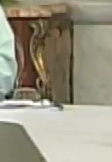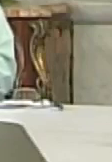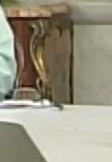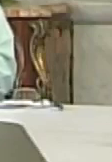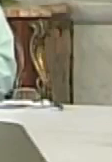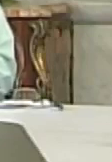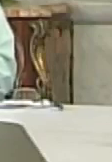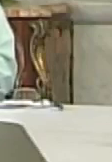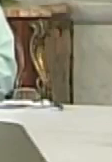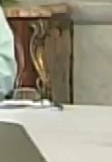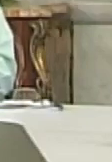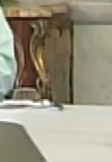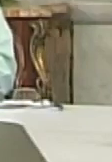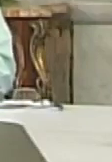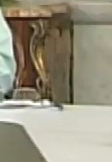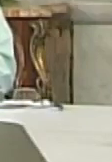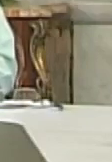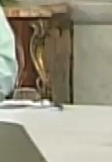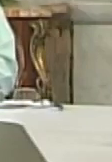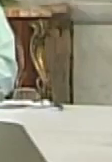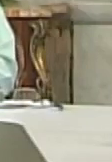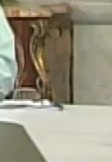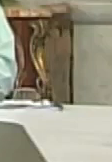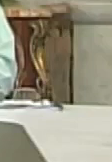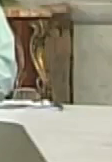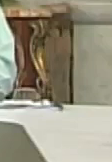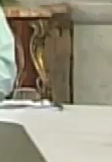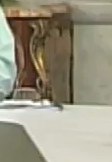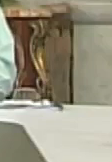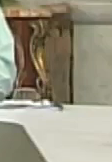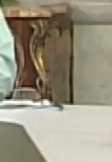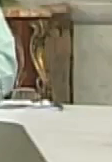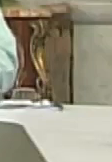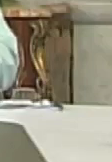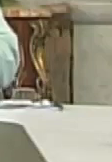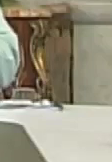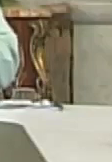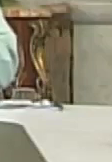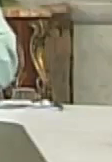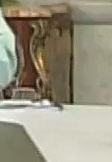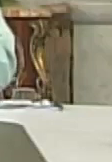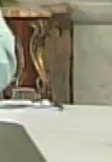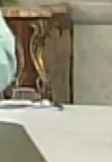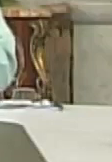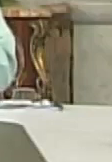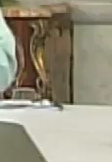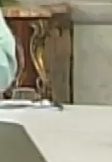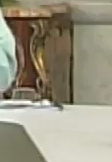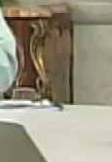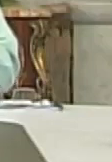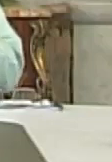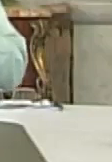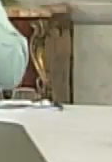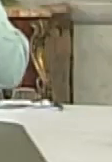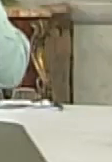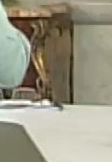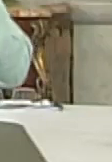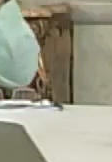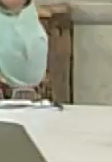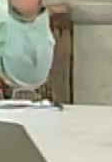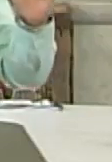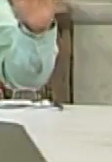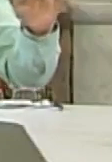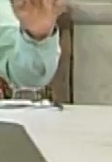22 del 2 del 2022, fecha perfecta para todo lo bueno. Que pidamos a